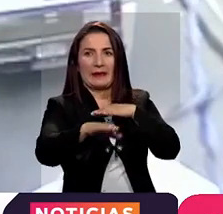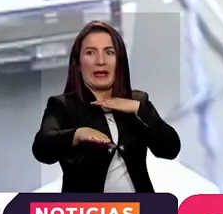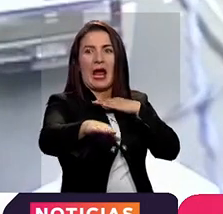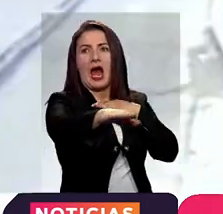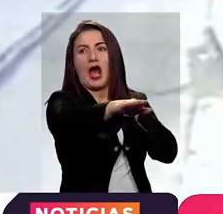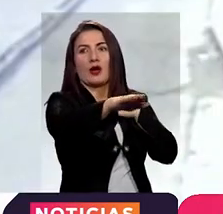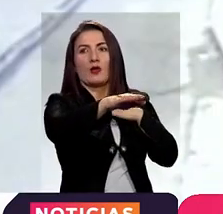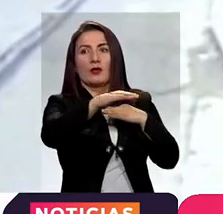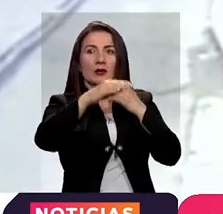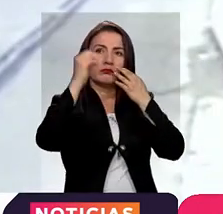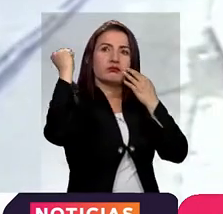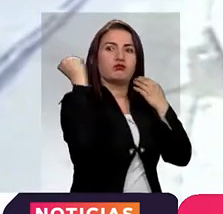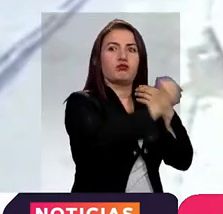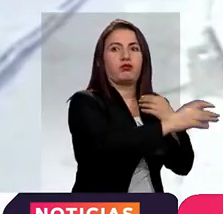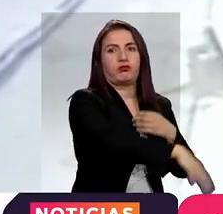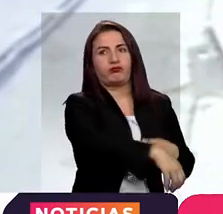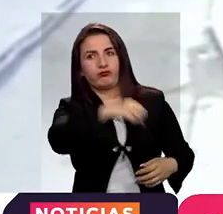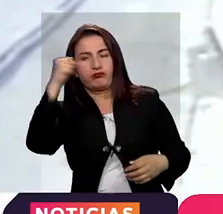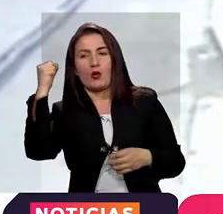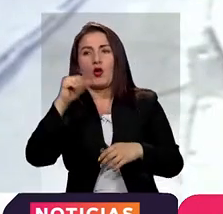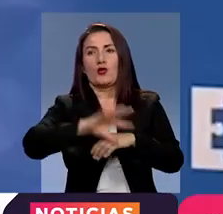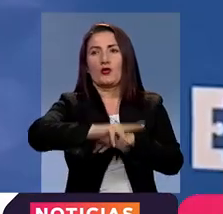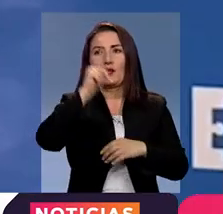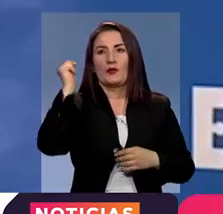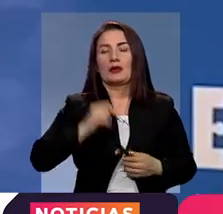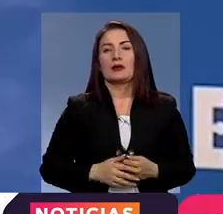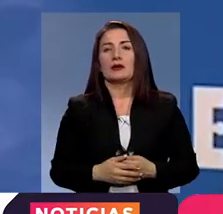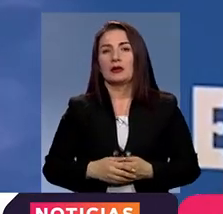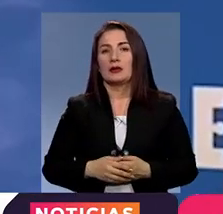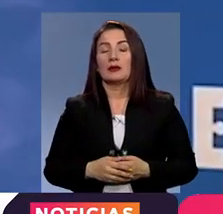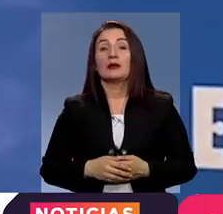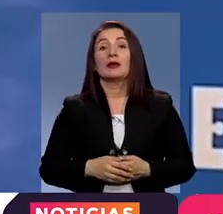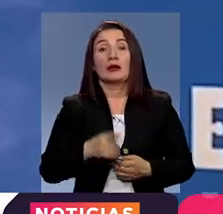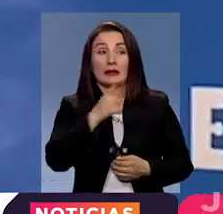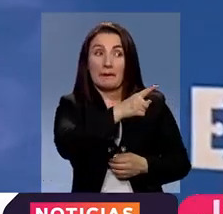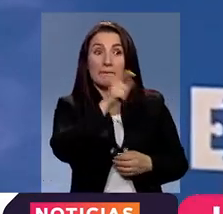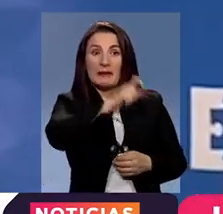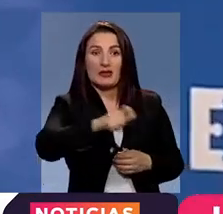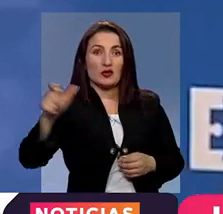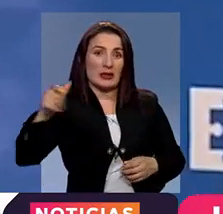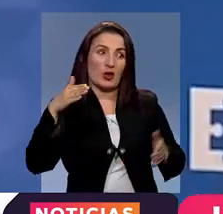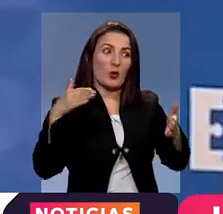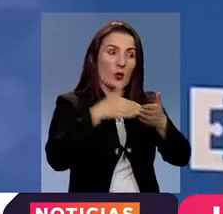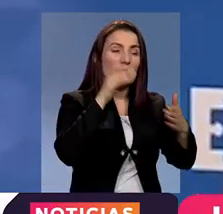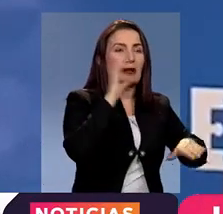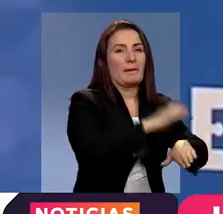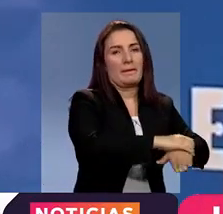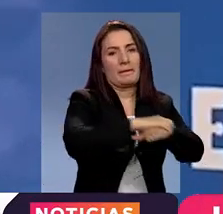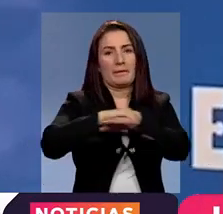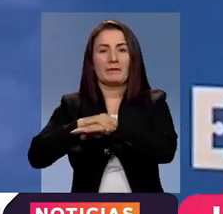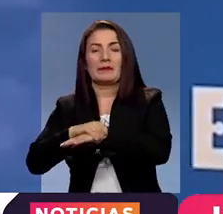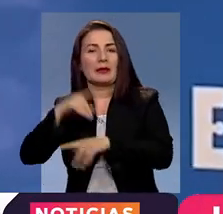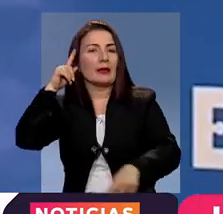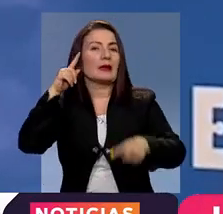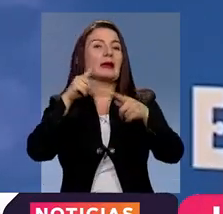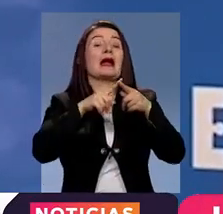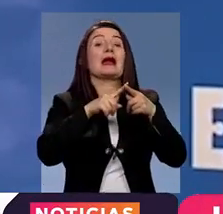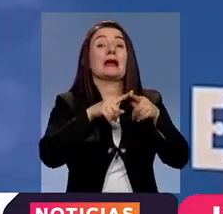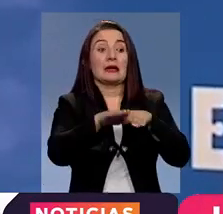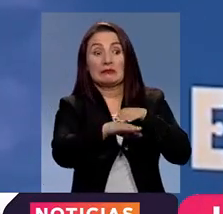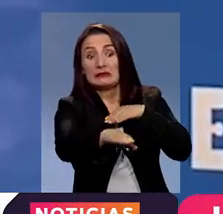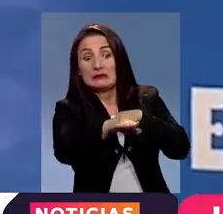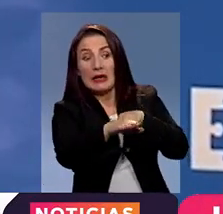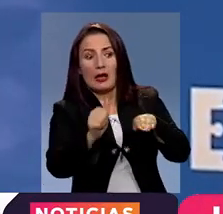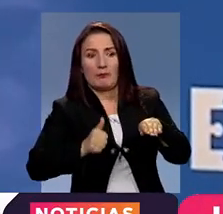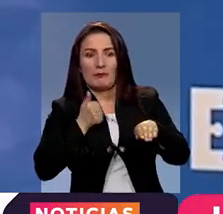para acecharlos y sacarles sus pertenencias. La medida de aseguramiento en contra de 5 personas dedicadas presuntamente al hurto